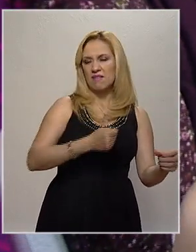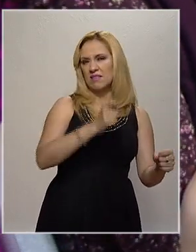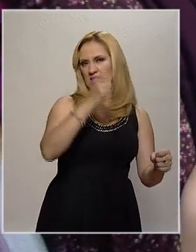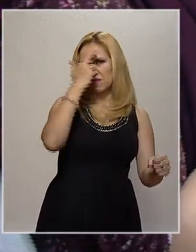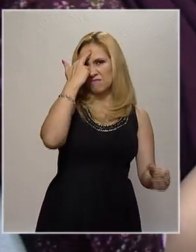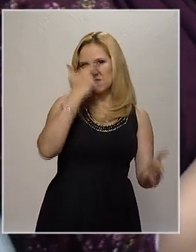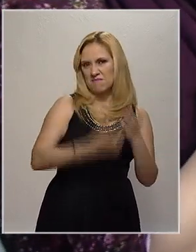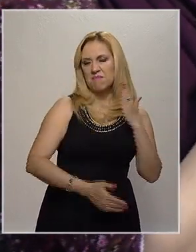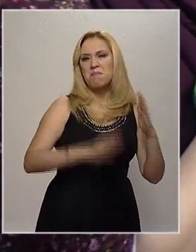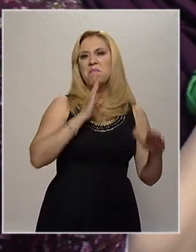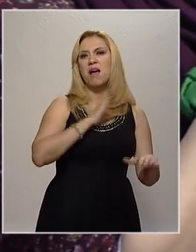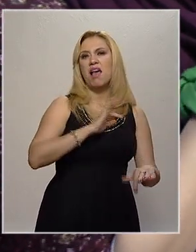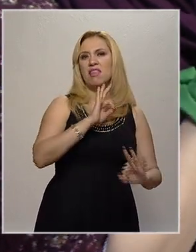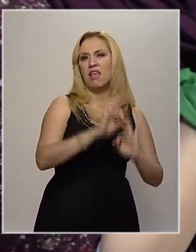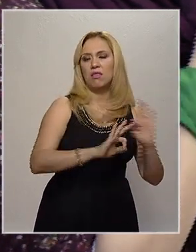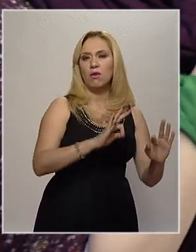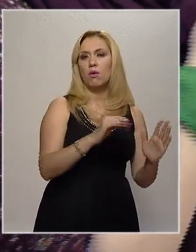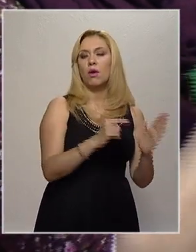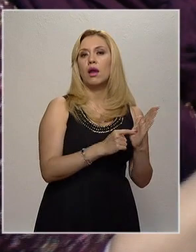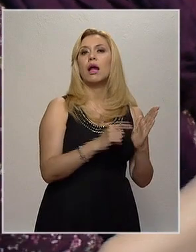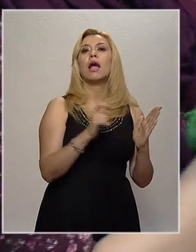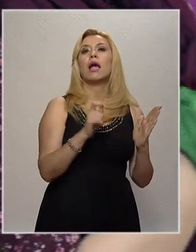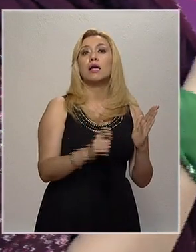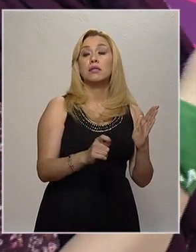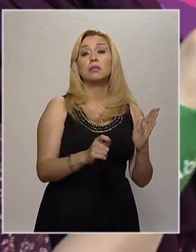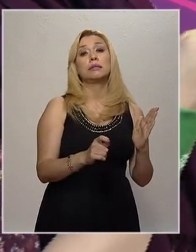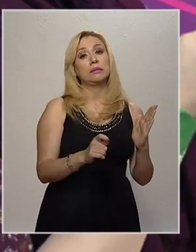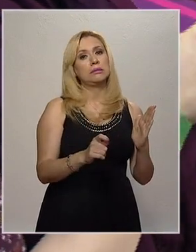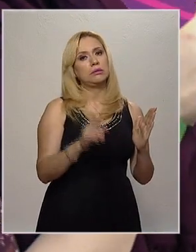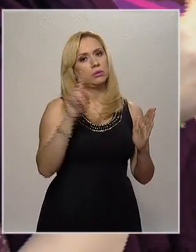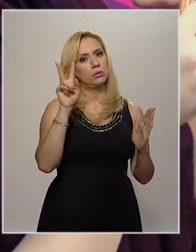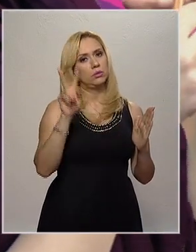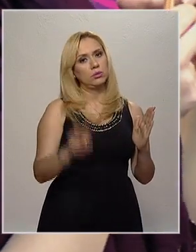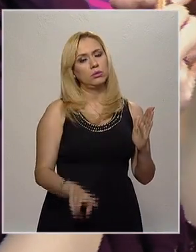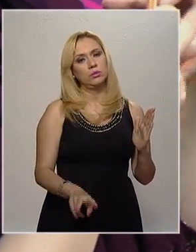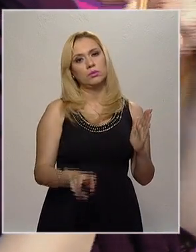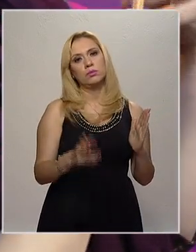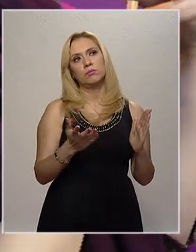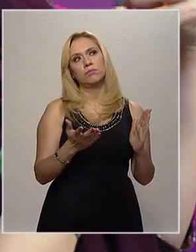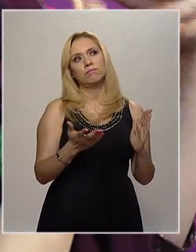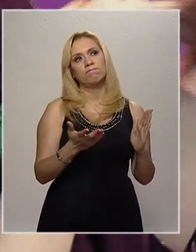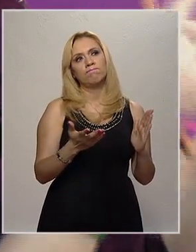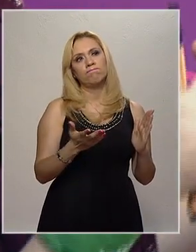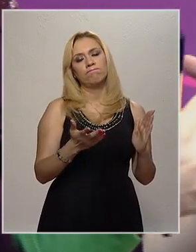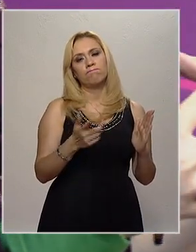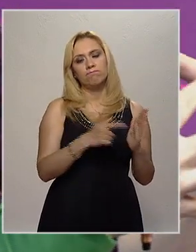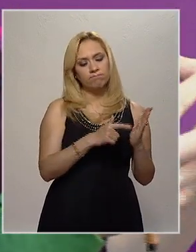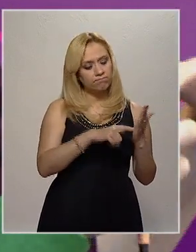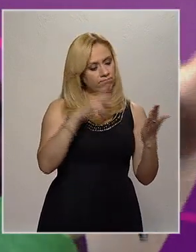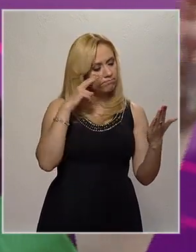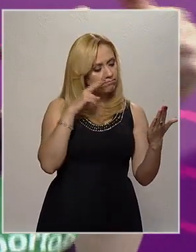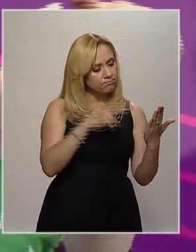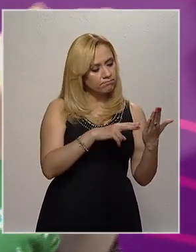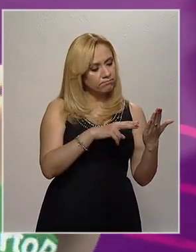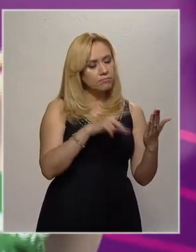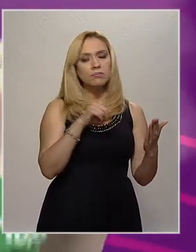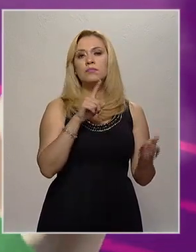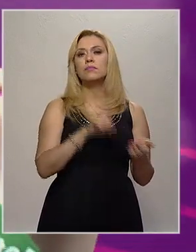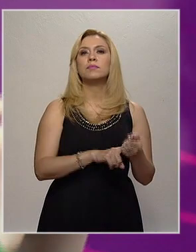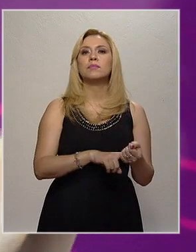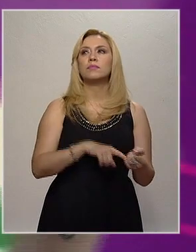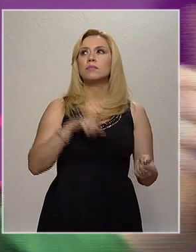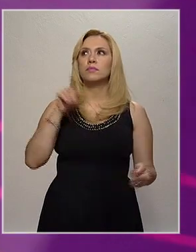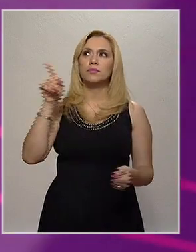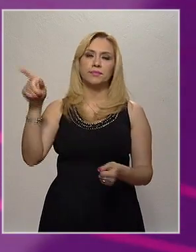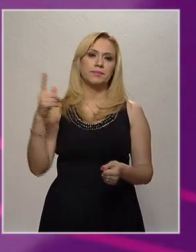traiga que sea una violación específica, o sea, más bien englobada dentro de un mal